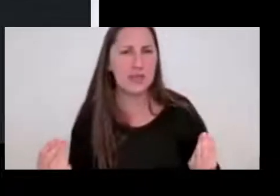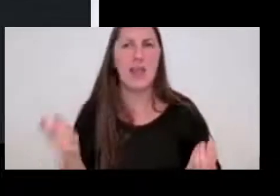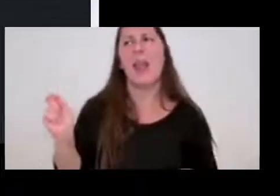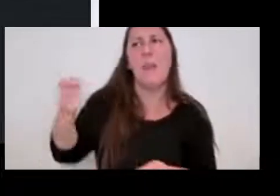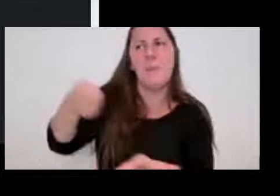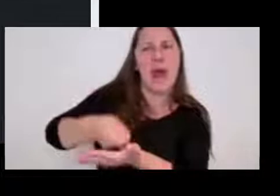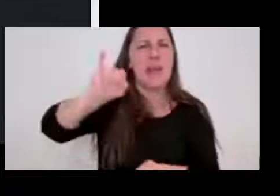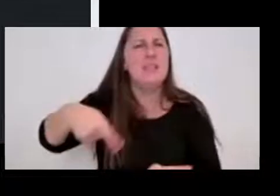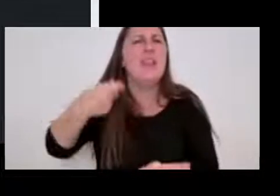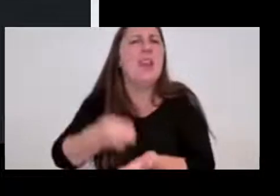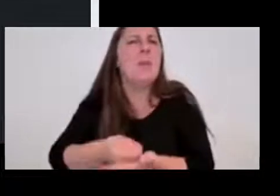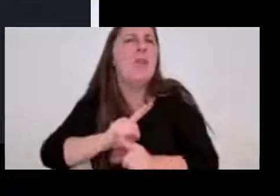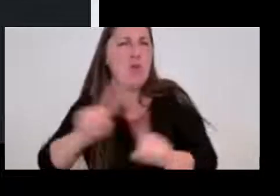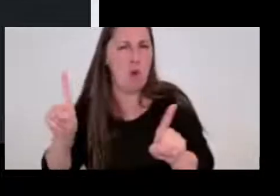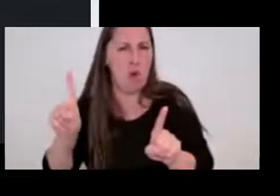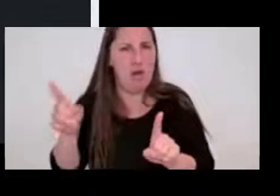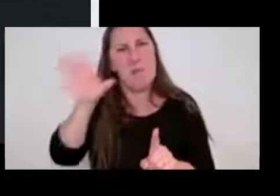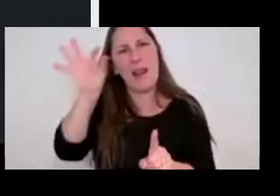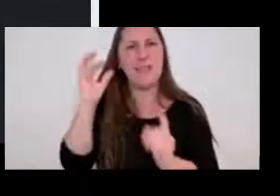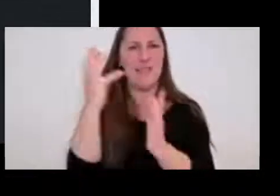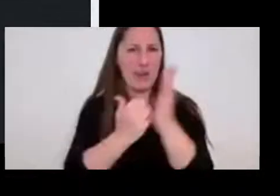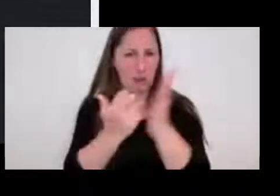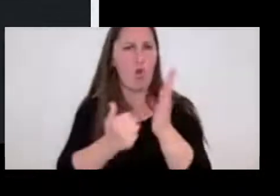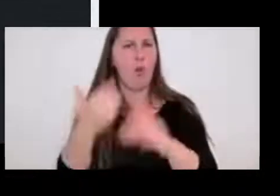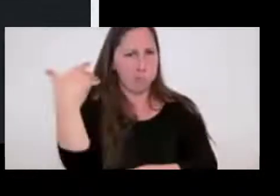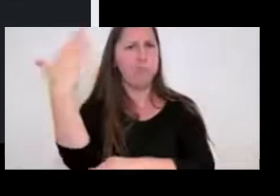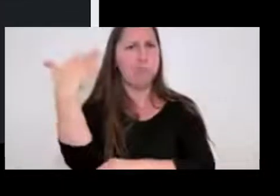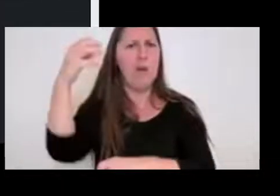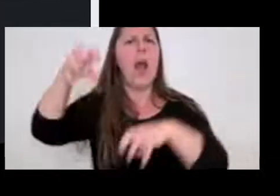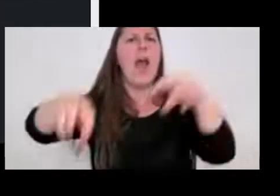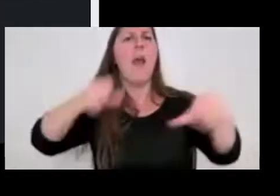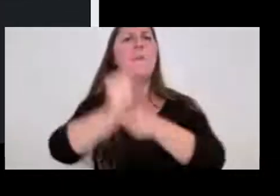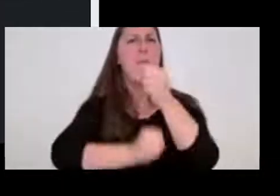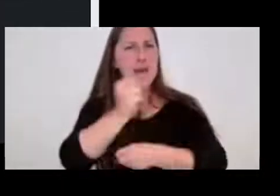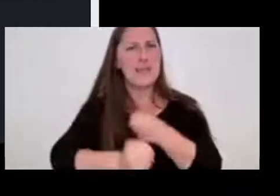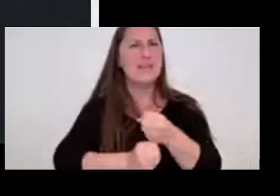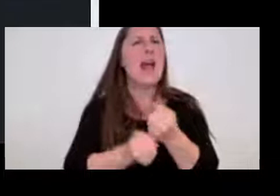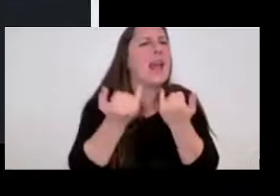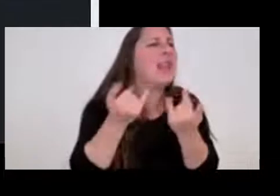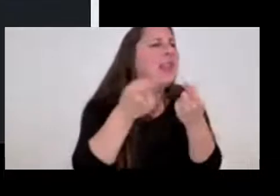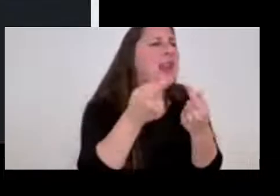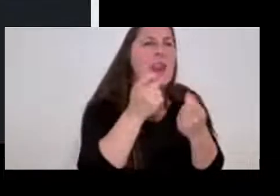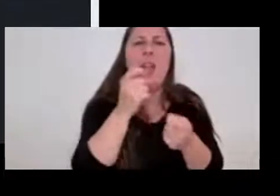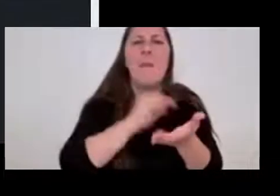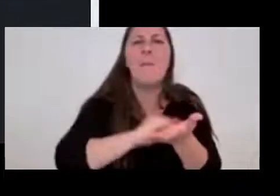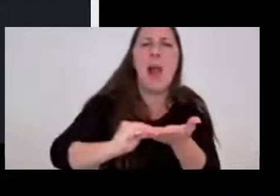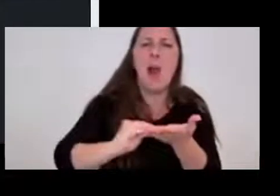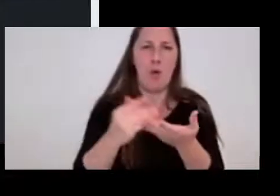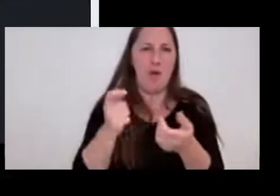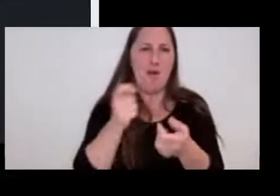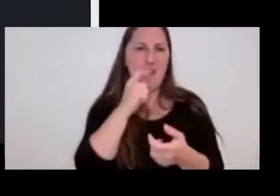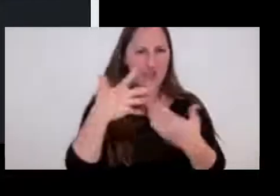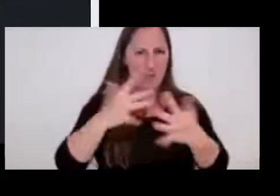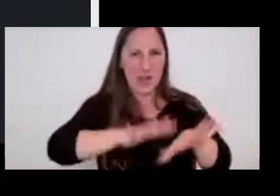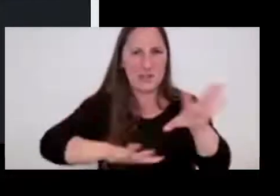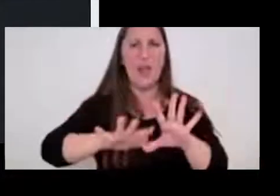paga, por lo menos para saber qué tiene que retener. Yo he dado charlas en muchas empresas para saber qué herramientas tienen a la mano los empleados, los formularios que